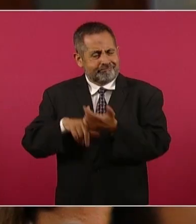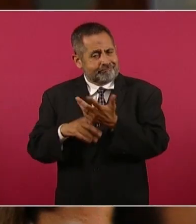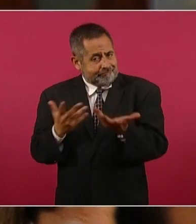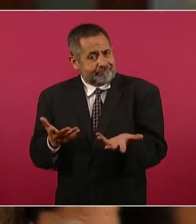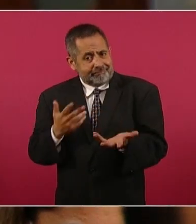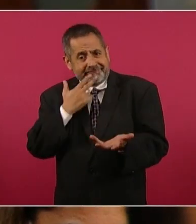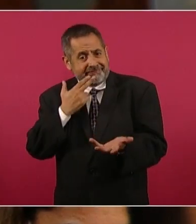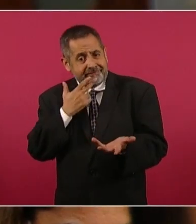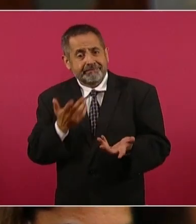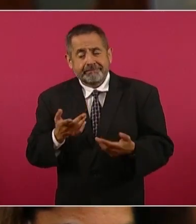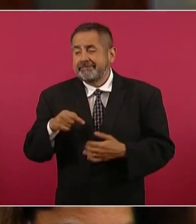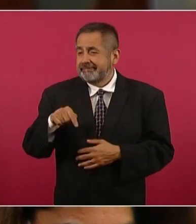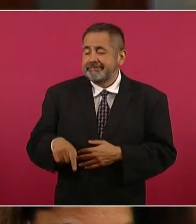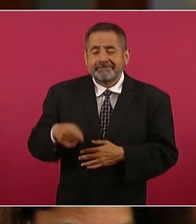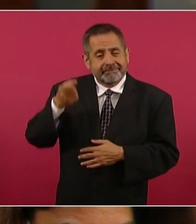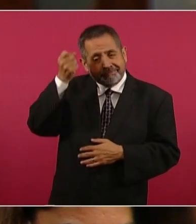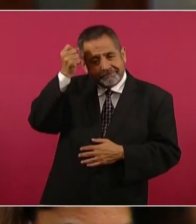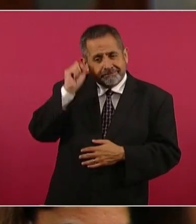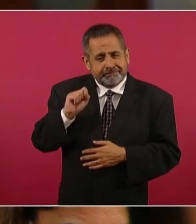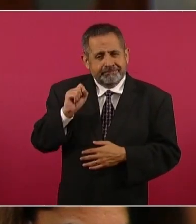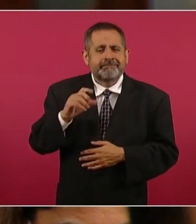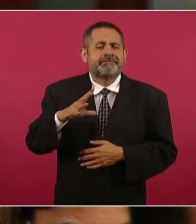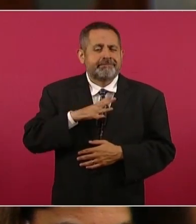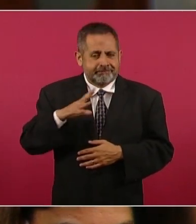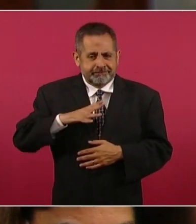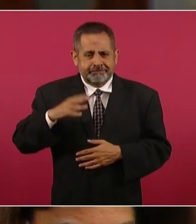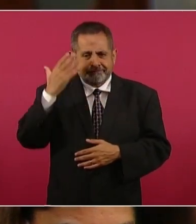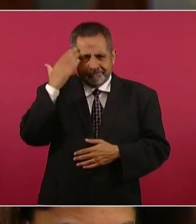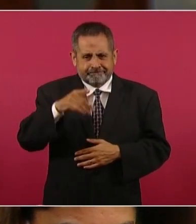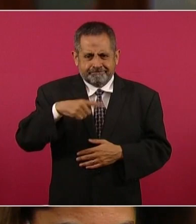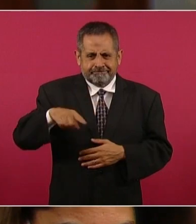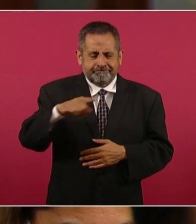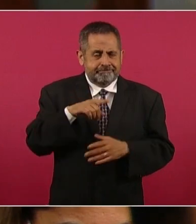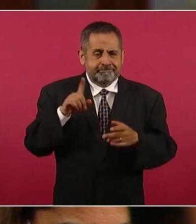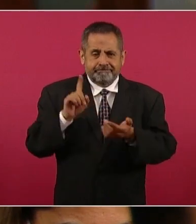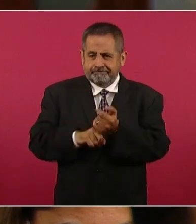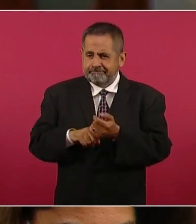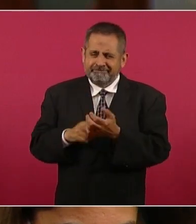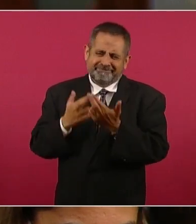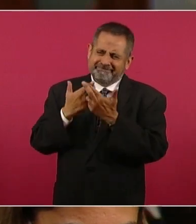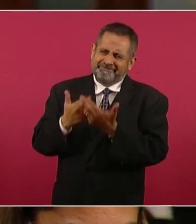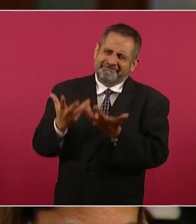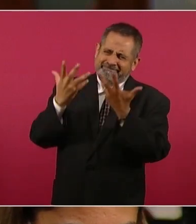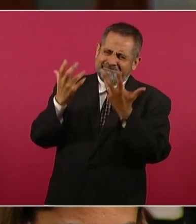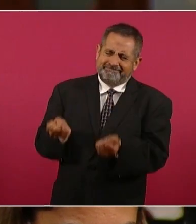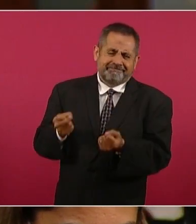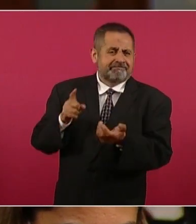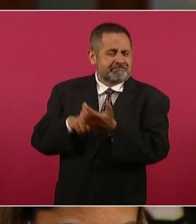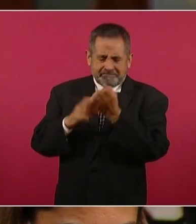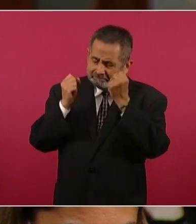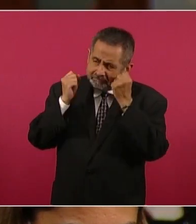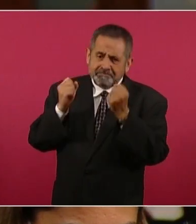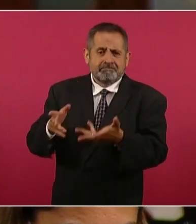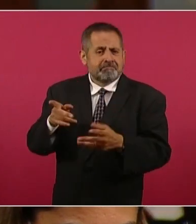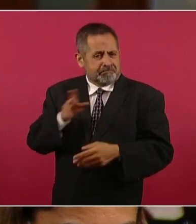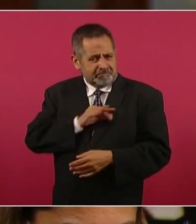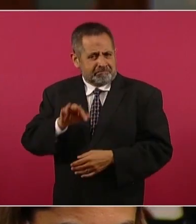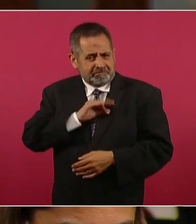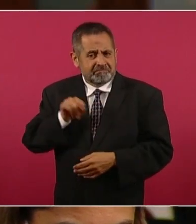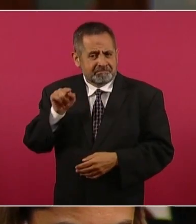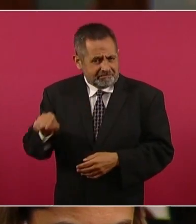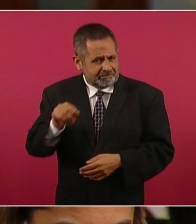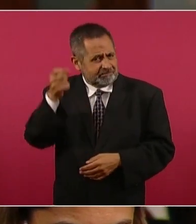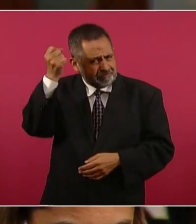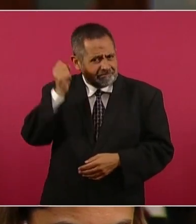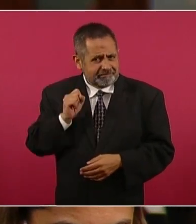Sinaloa es un estado que, como bien es sabido, considerado como el granero de nuestro país. Señor presidente, en concreto